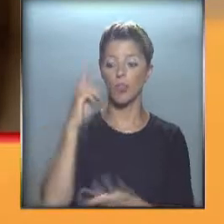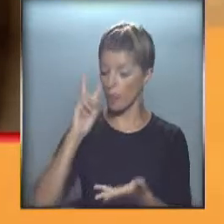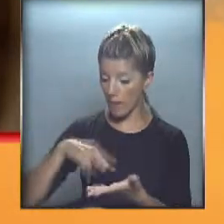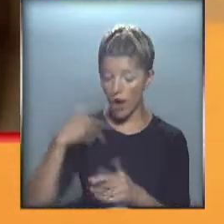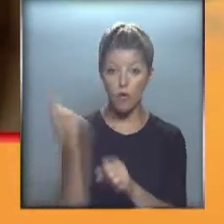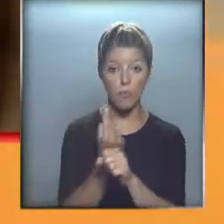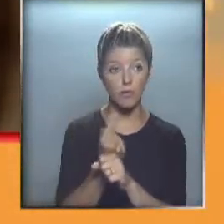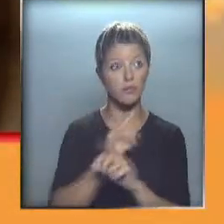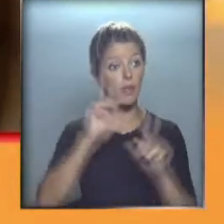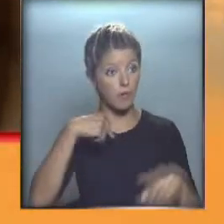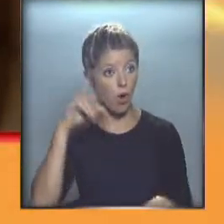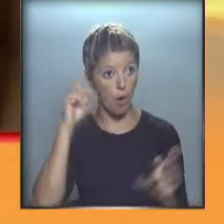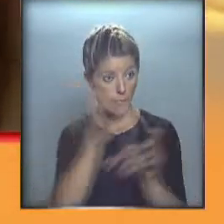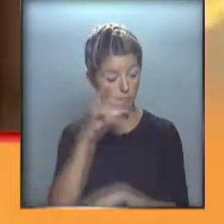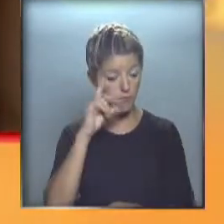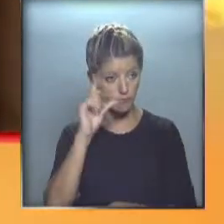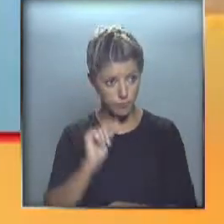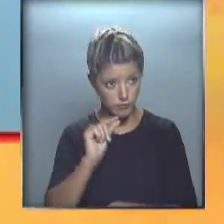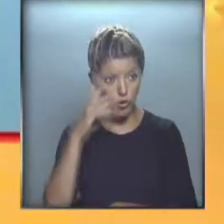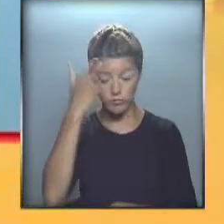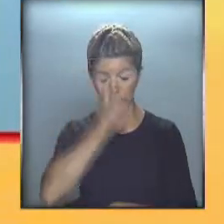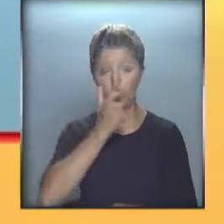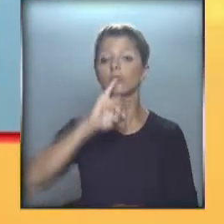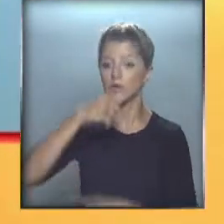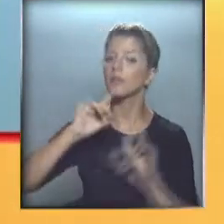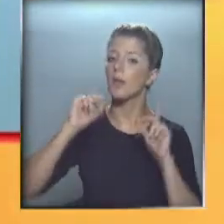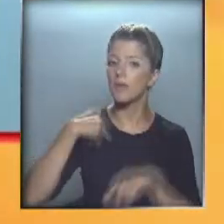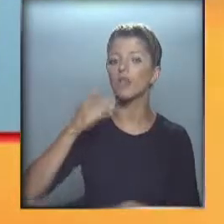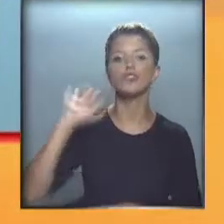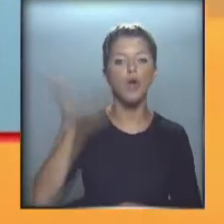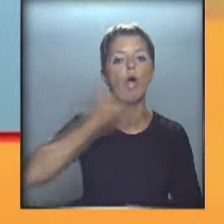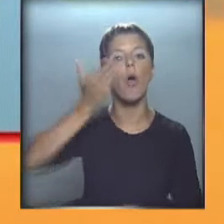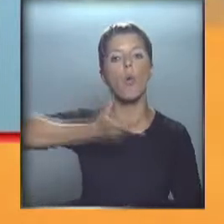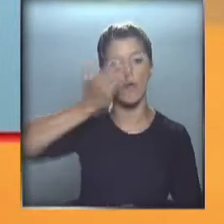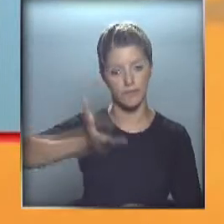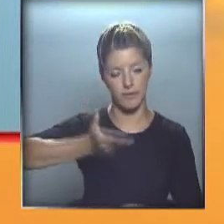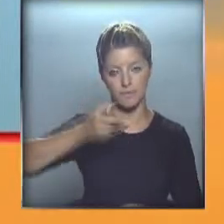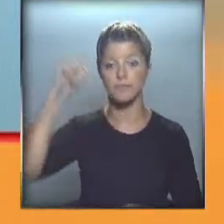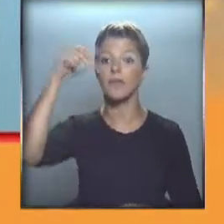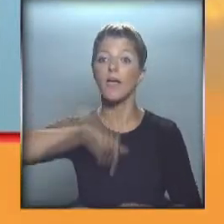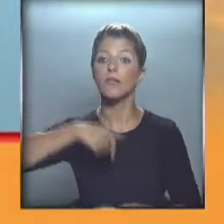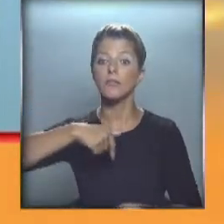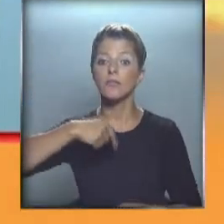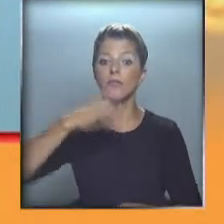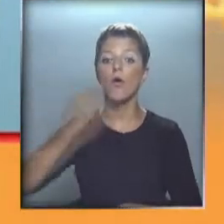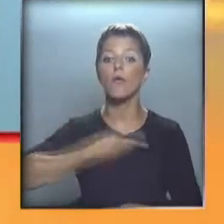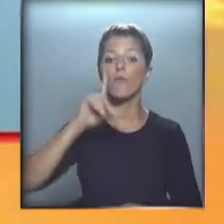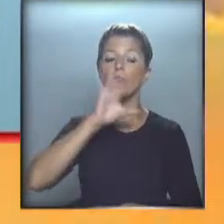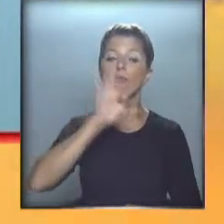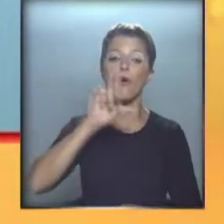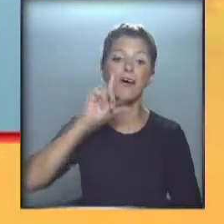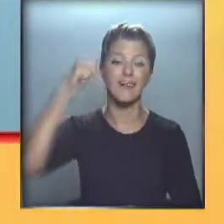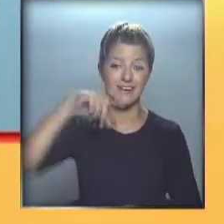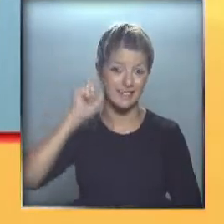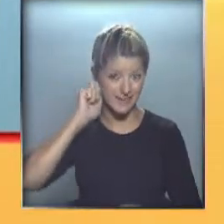gente con problemas visuales también. Exacto, también. Te lo traduce todo. Este se llama Falling Fred, es un juego muy